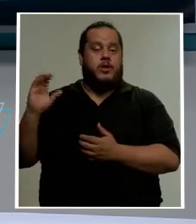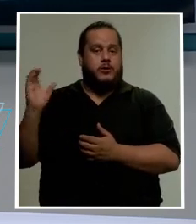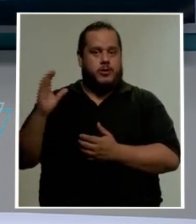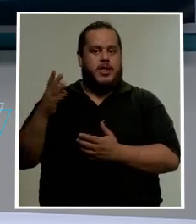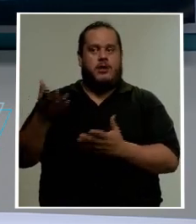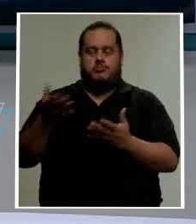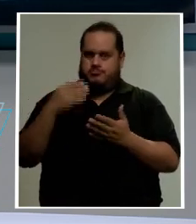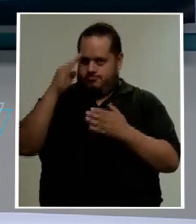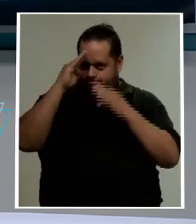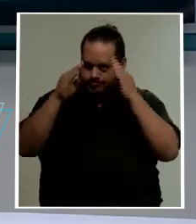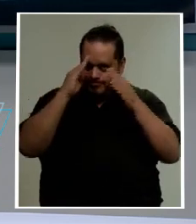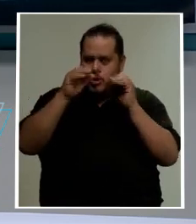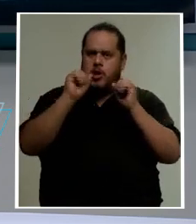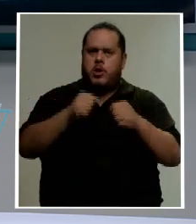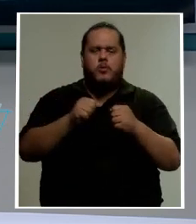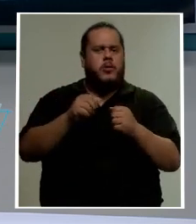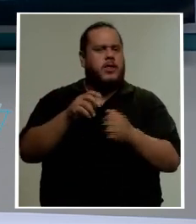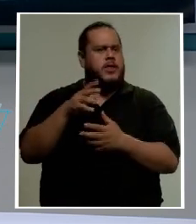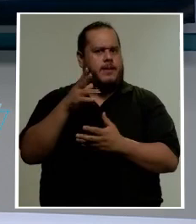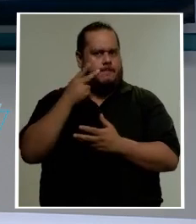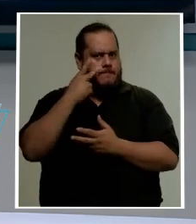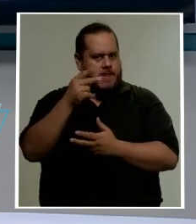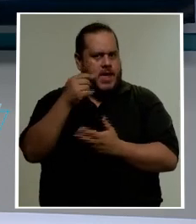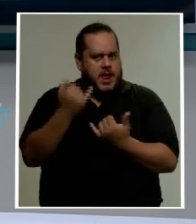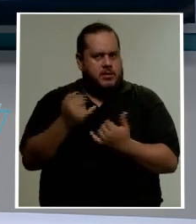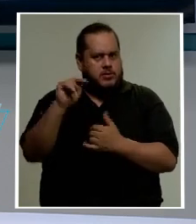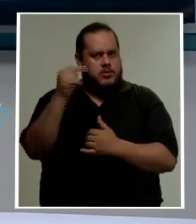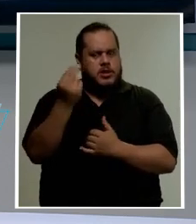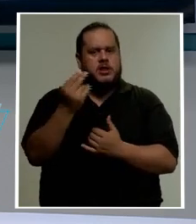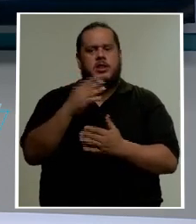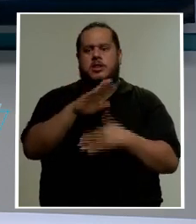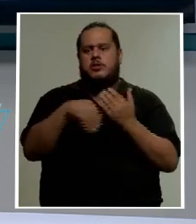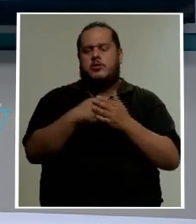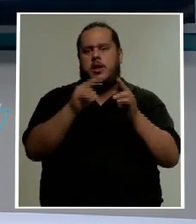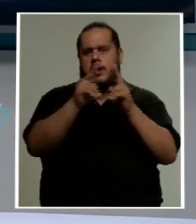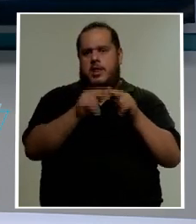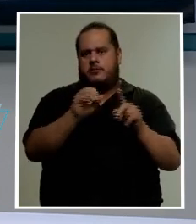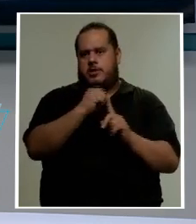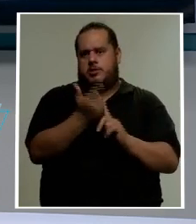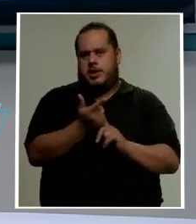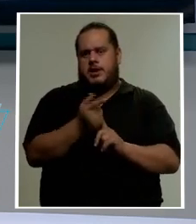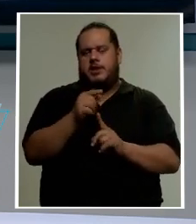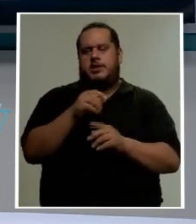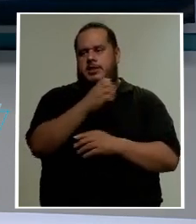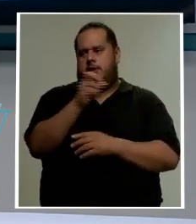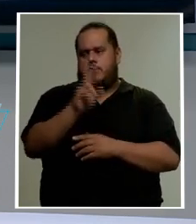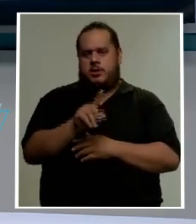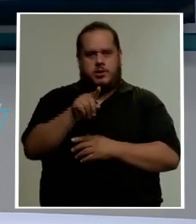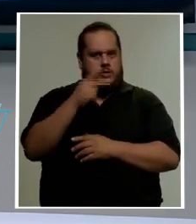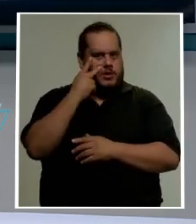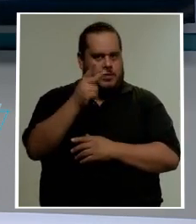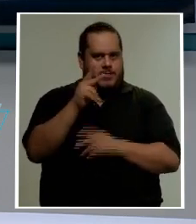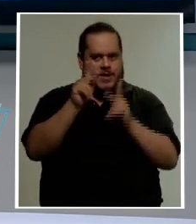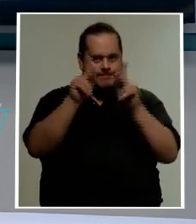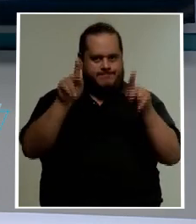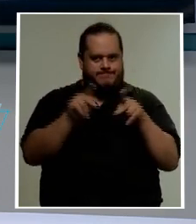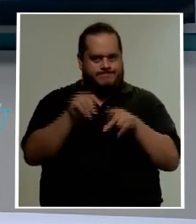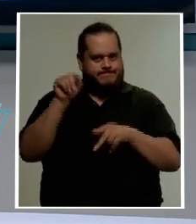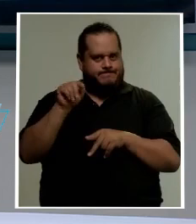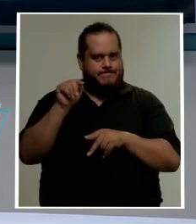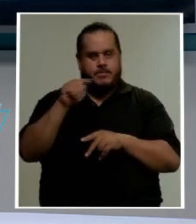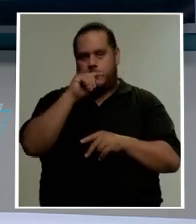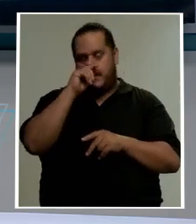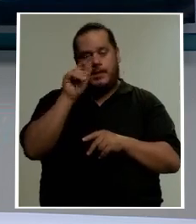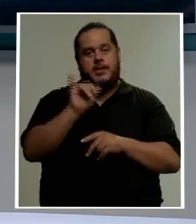esta transmisión en vivo mediante las plataformas de redes sociales de Costa Rica Noticias que usted observa en pantalla. De inmediato los invitamos